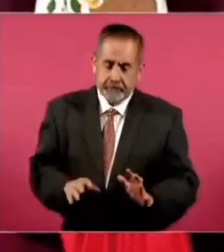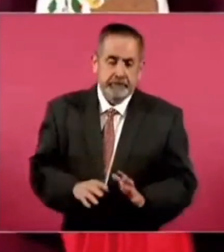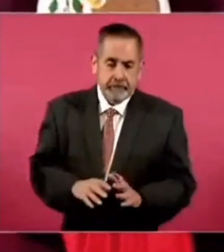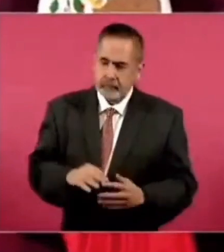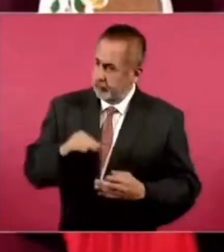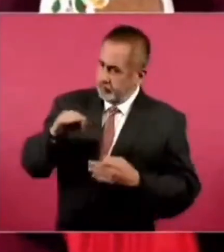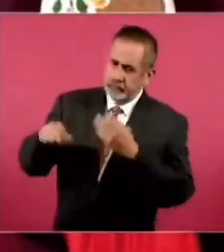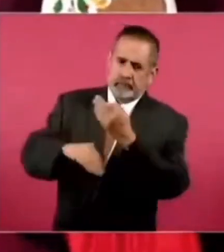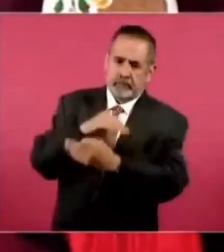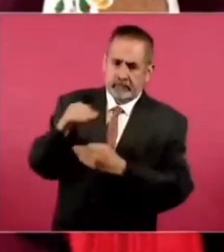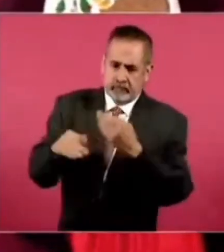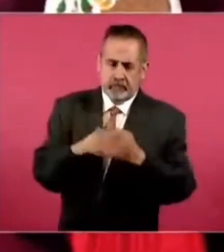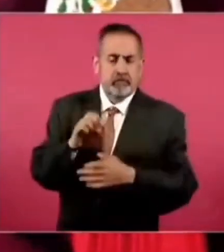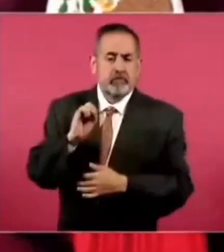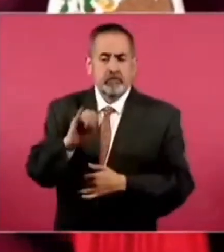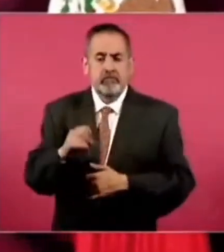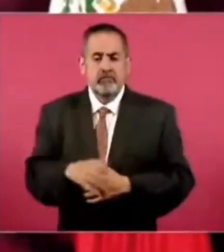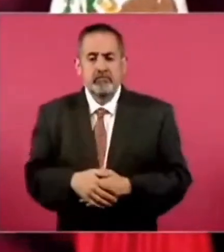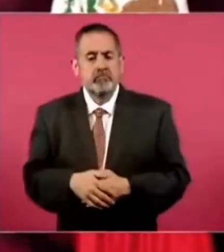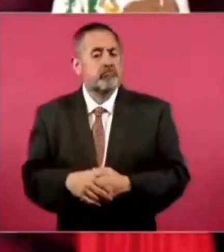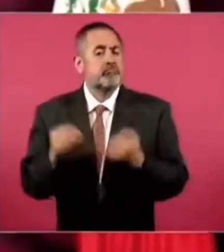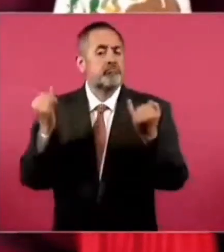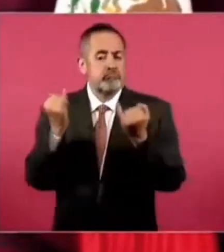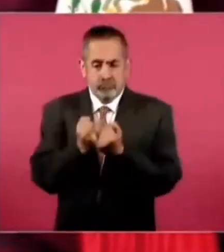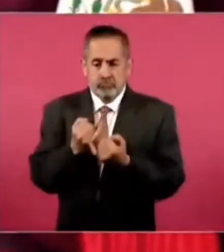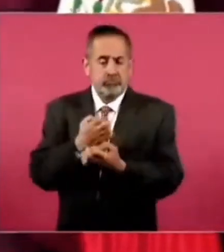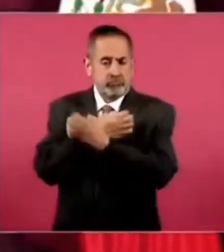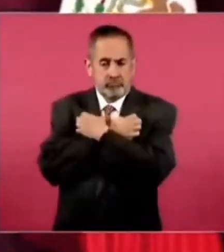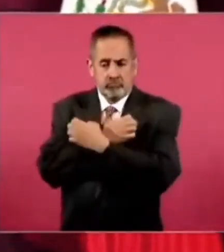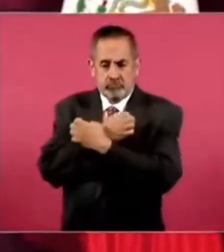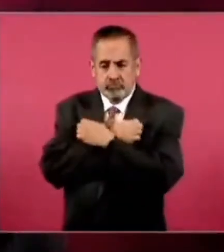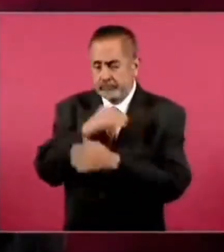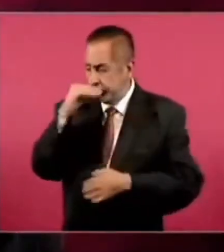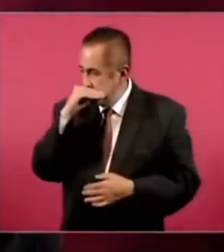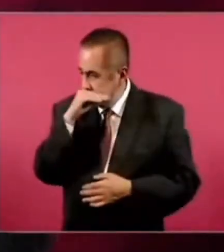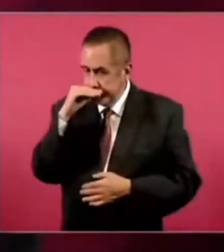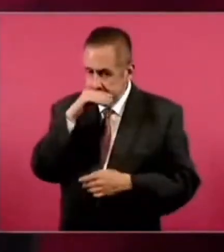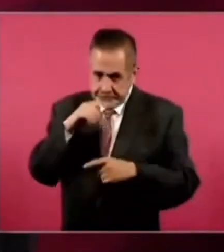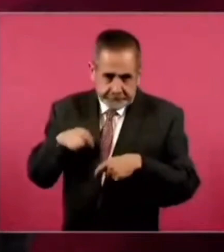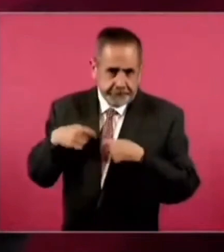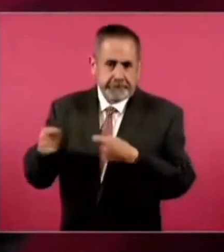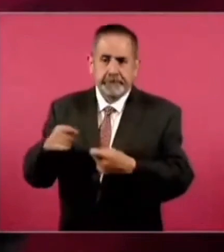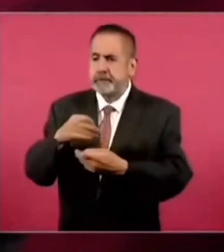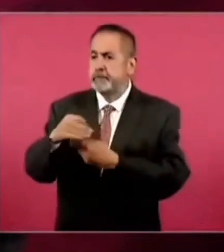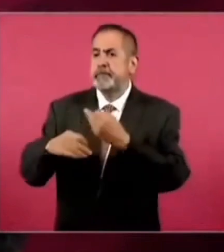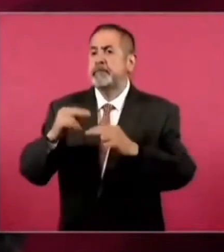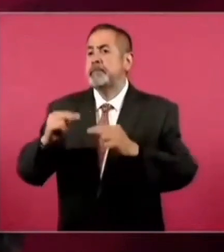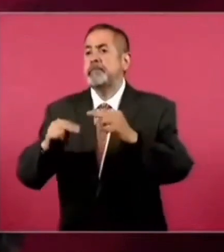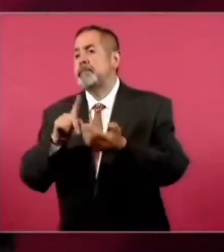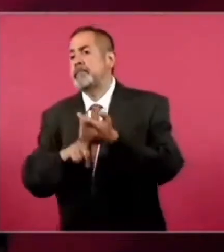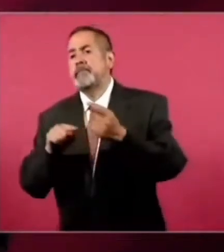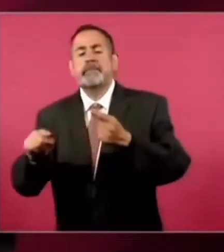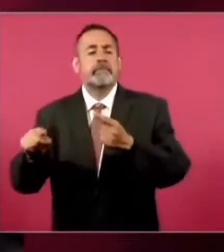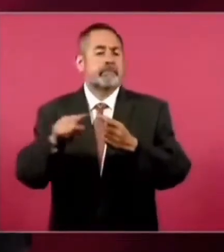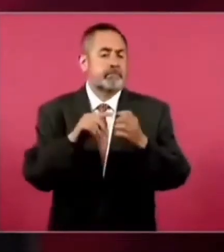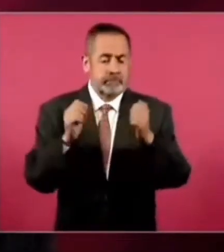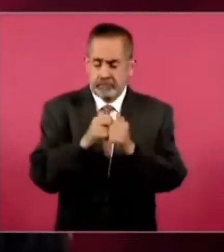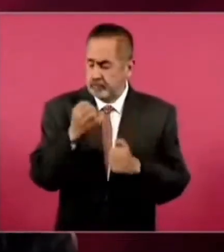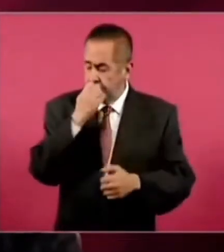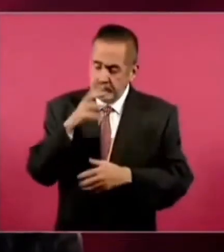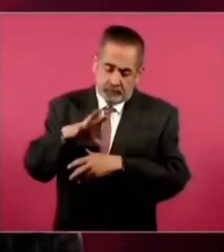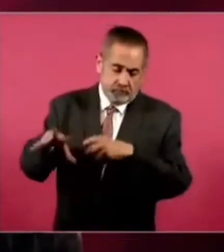para todos. Lo mismo la educación pública en todos los niveles de